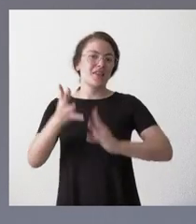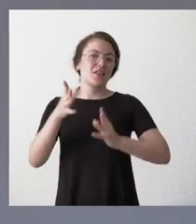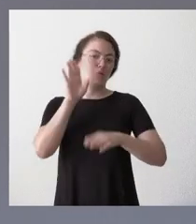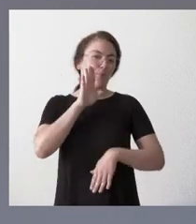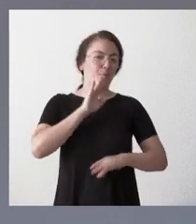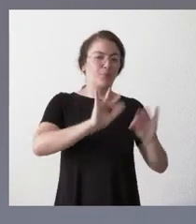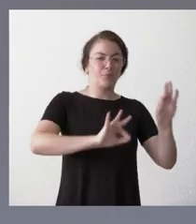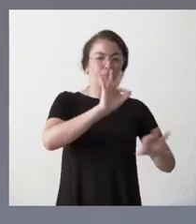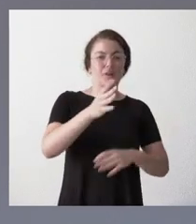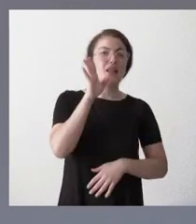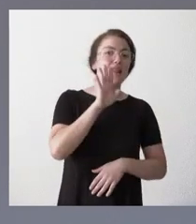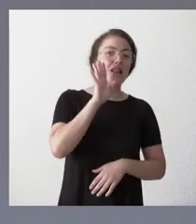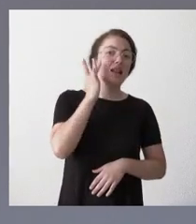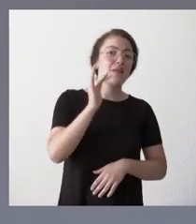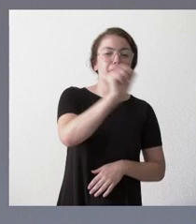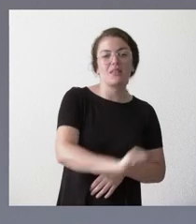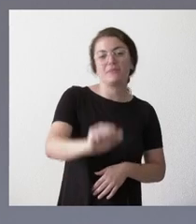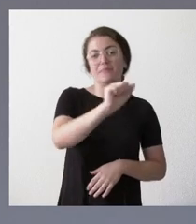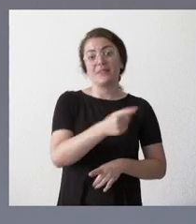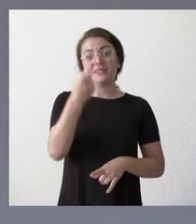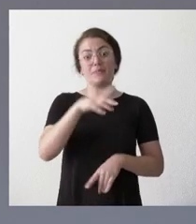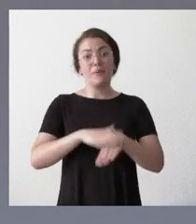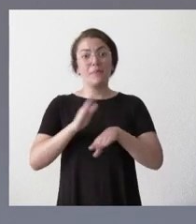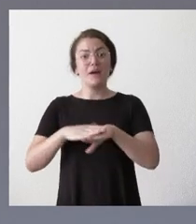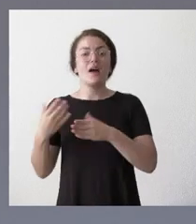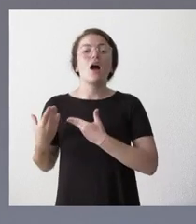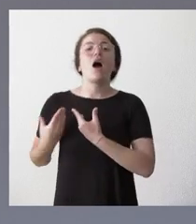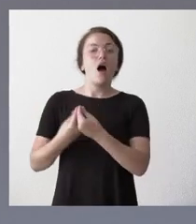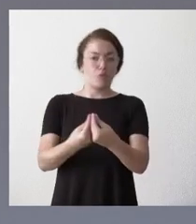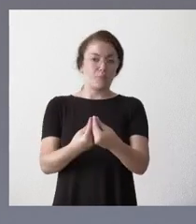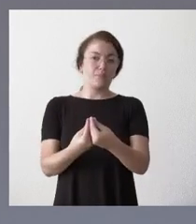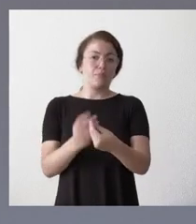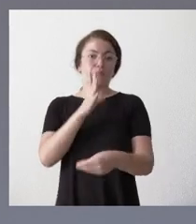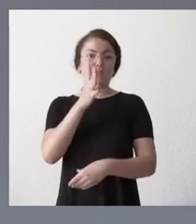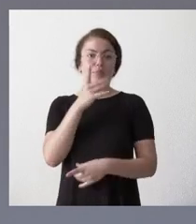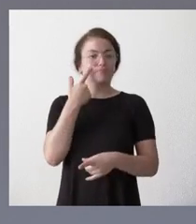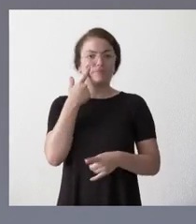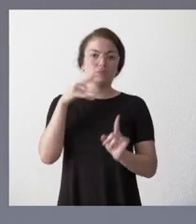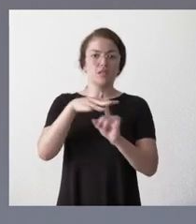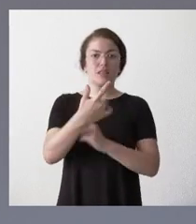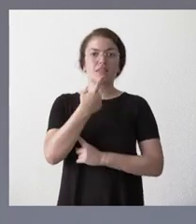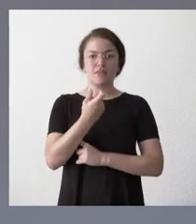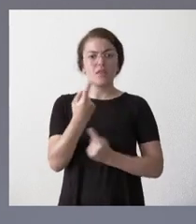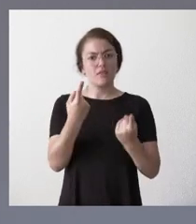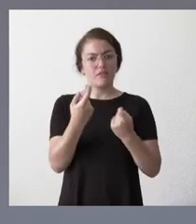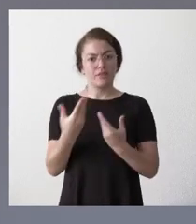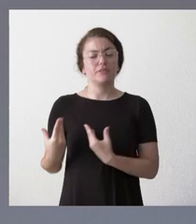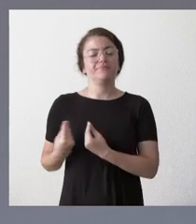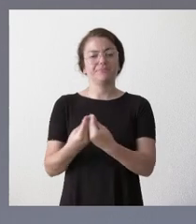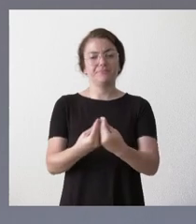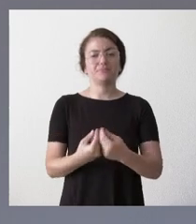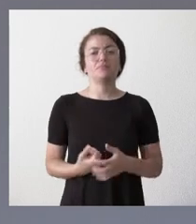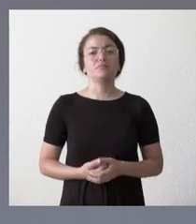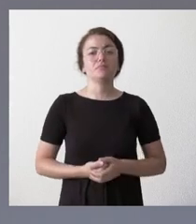como también ese acompañamiento que en estos momentos difíciles pueden tener. Estamos hablando que el objetivo